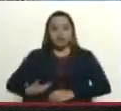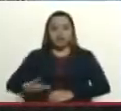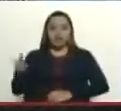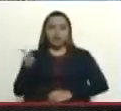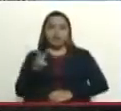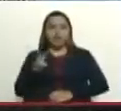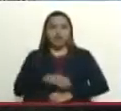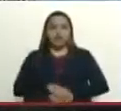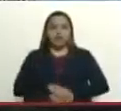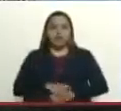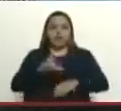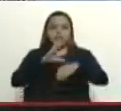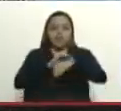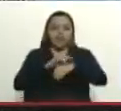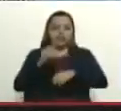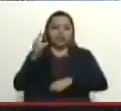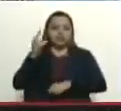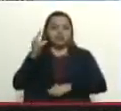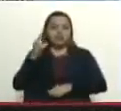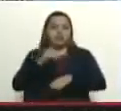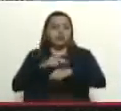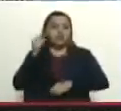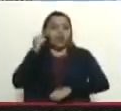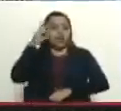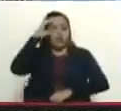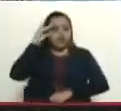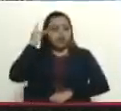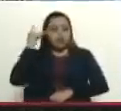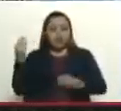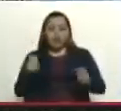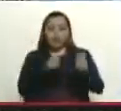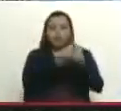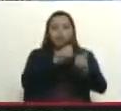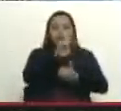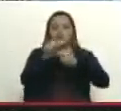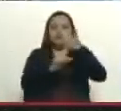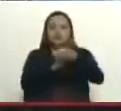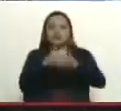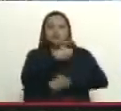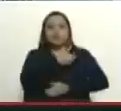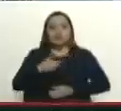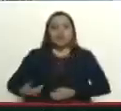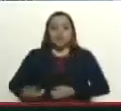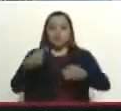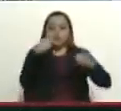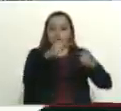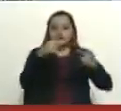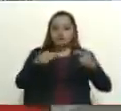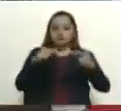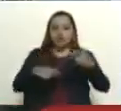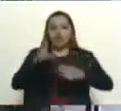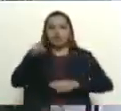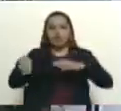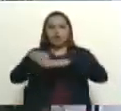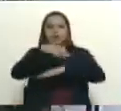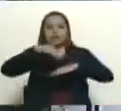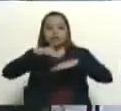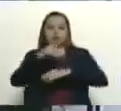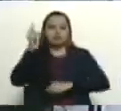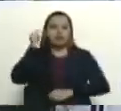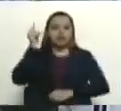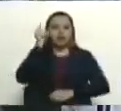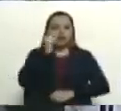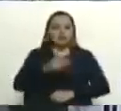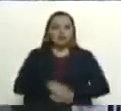República, Delcy Rodríguez, en compañía de los vicepresidentes sectoriales, ministros y ministras del Poder Popular,